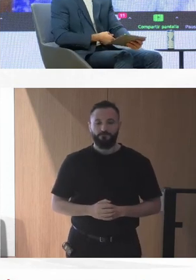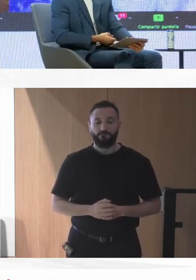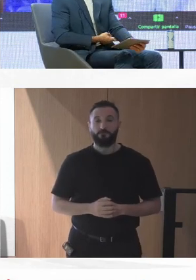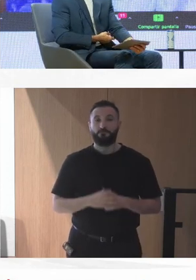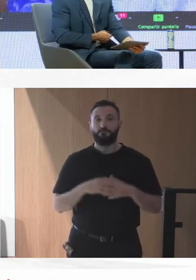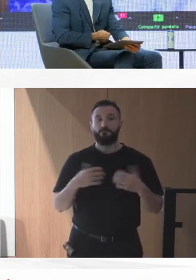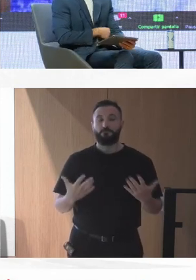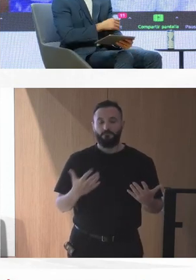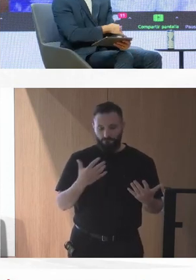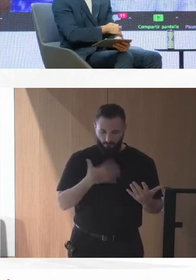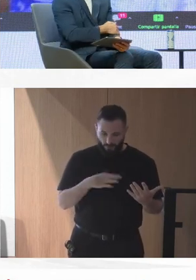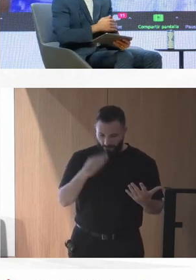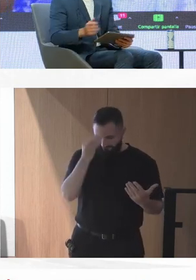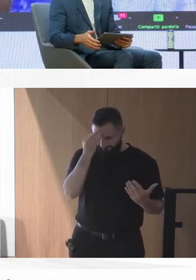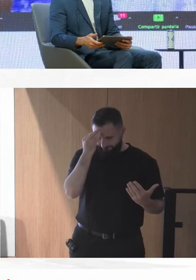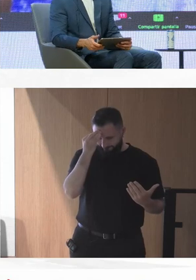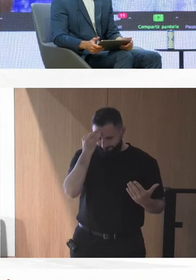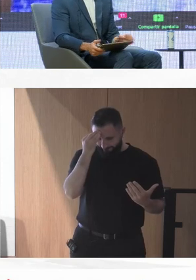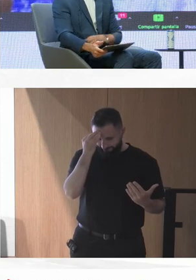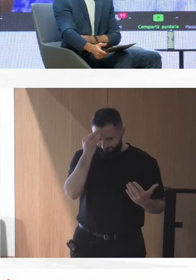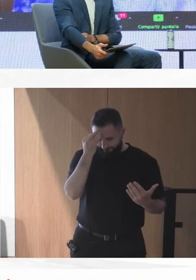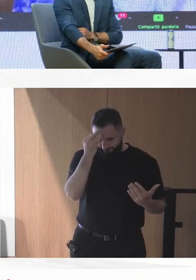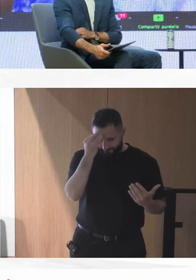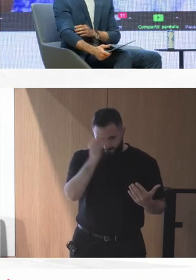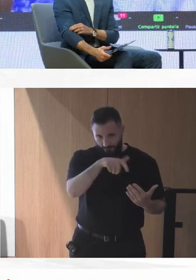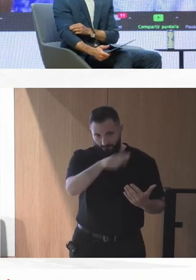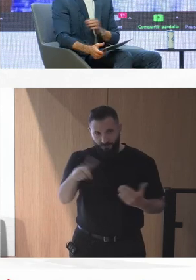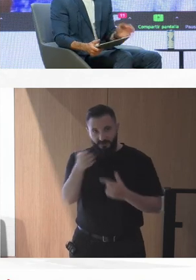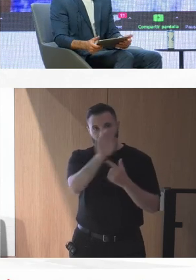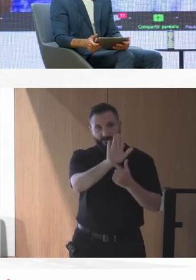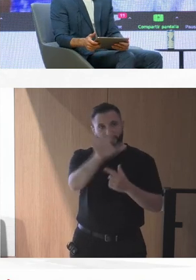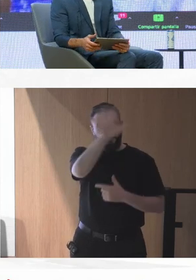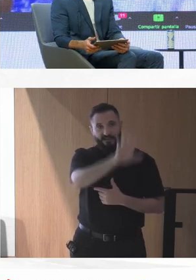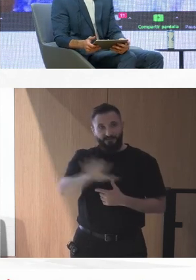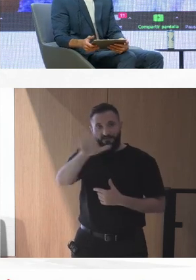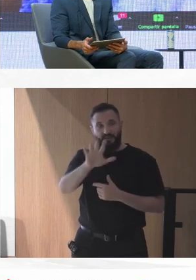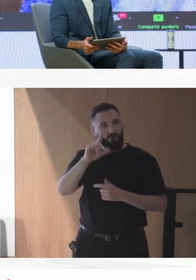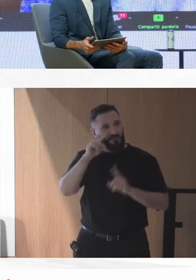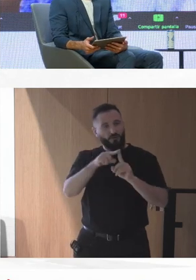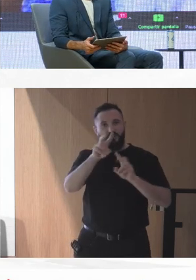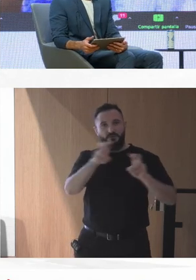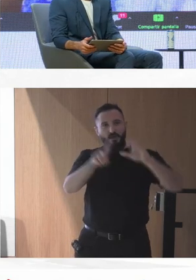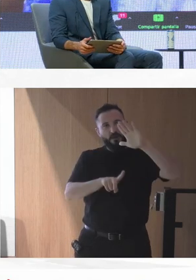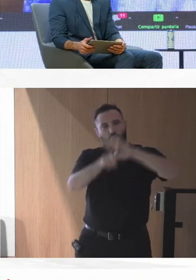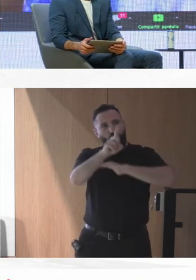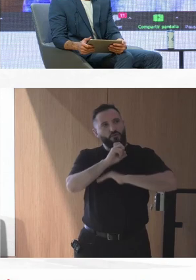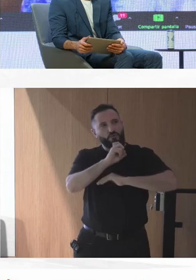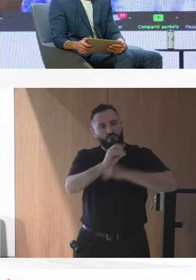Podemos preguntarnos cómo pueden hallar los representantes estatales a hacer que estos temas avancen. Y